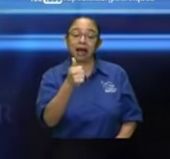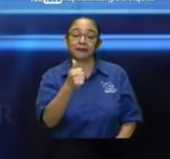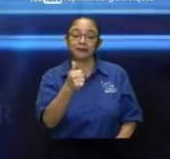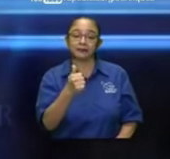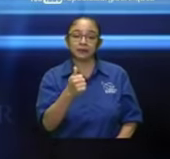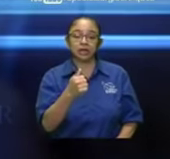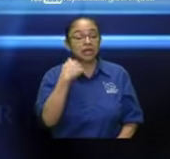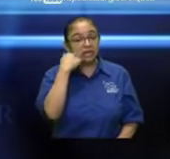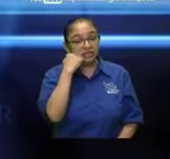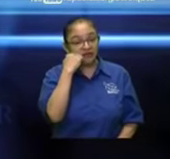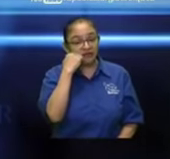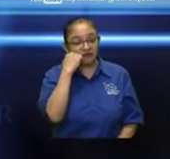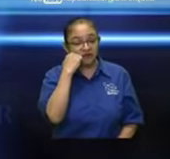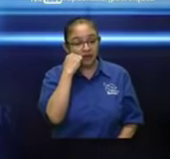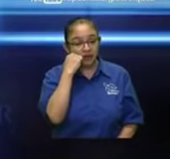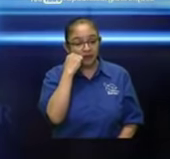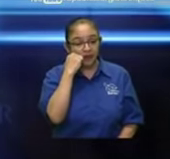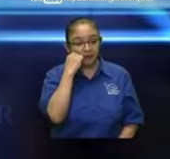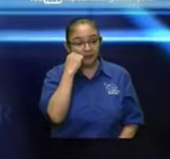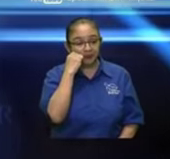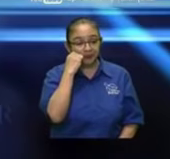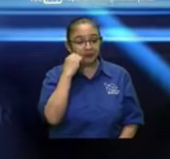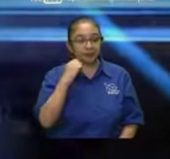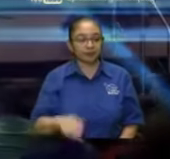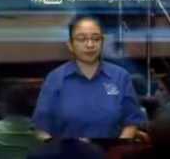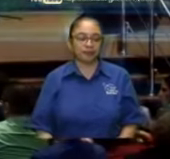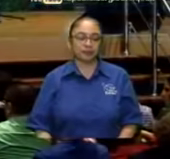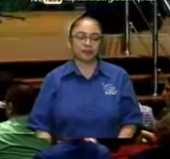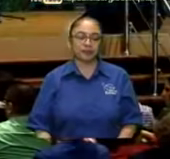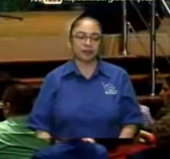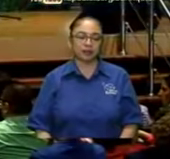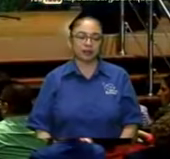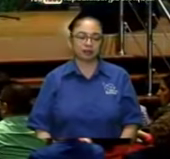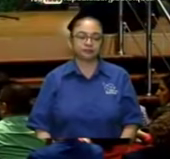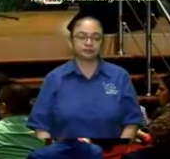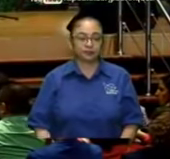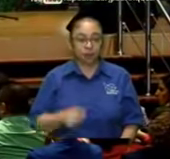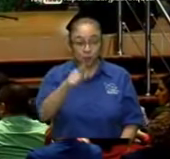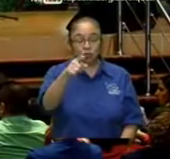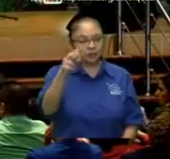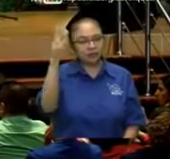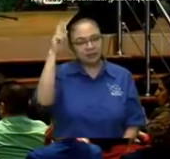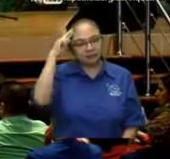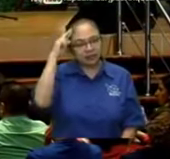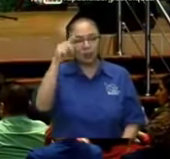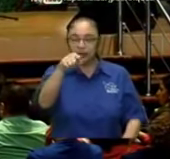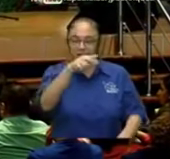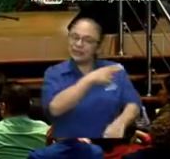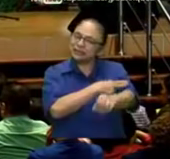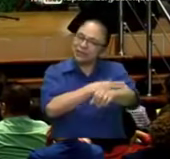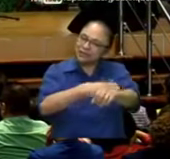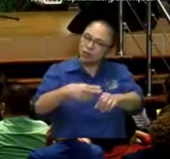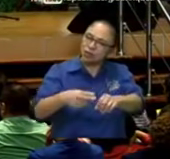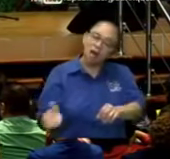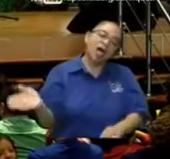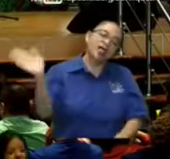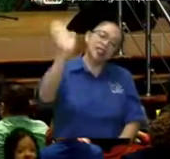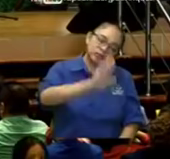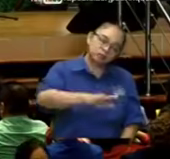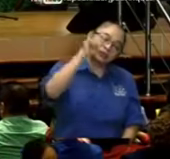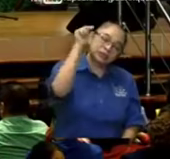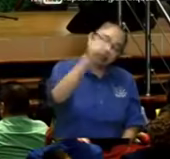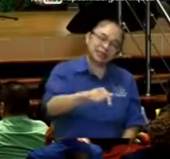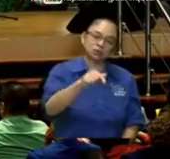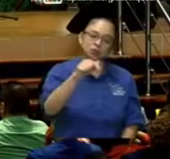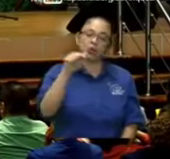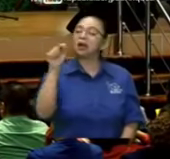multitud lo apretujaba. Lucas 8:41 a 42. Recuerda usted la historia de este hombre, ¿verdad? Que después de esto está aquella